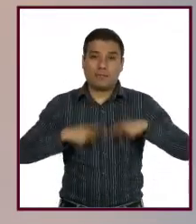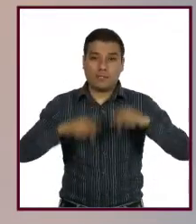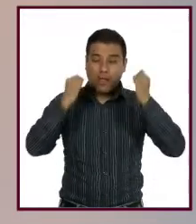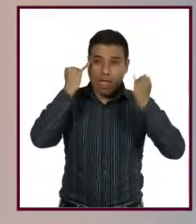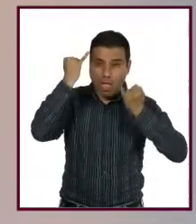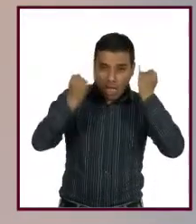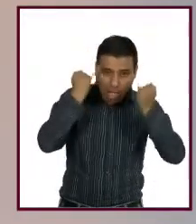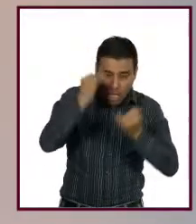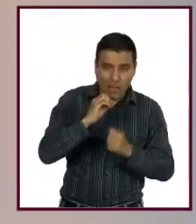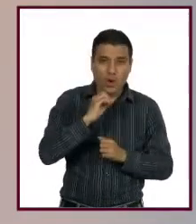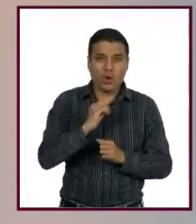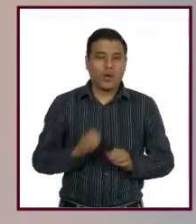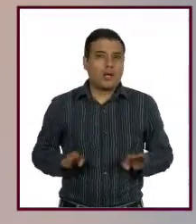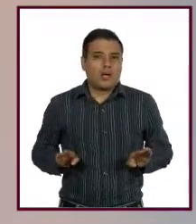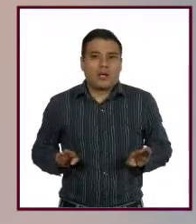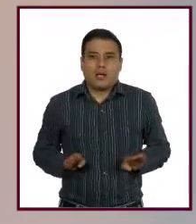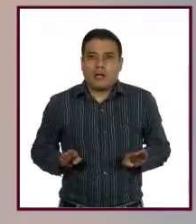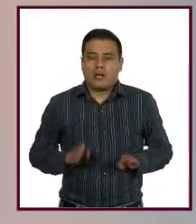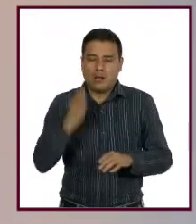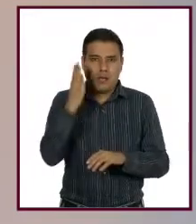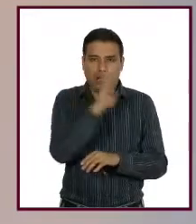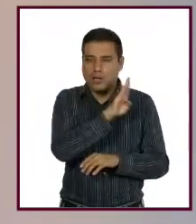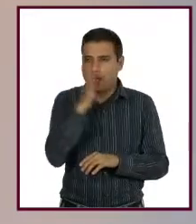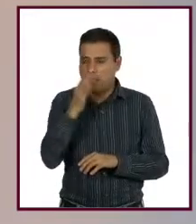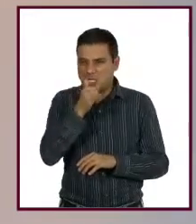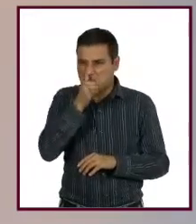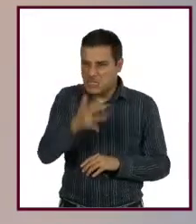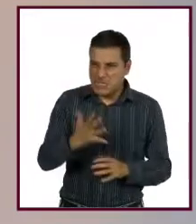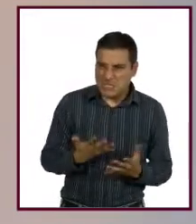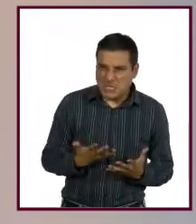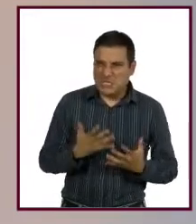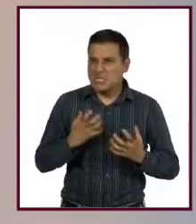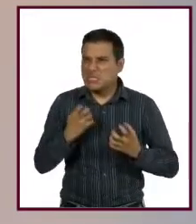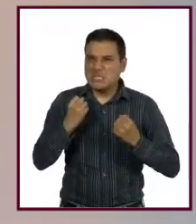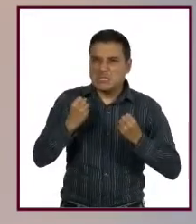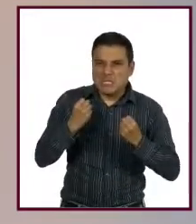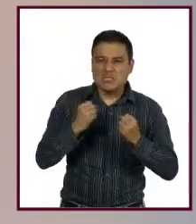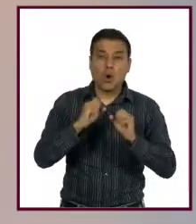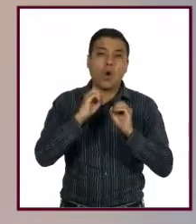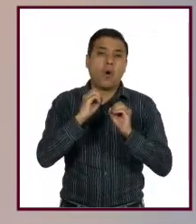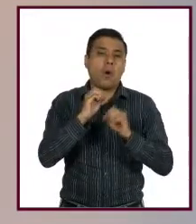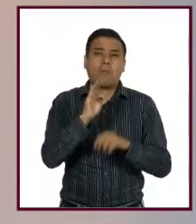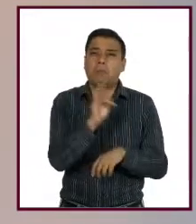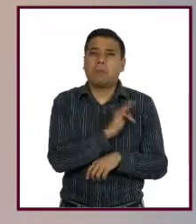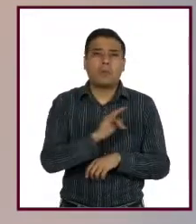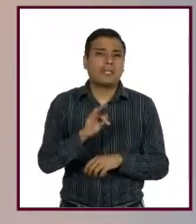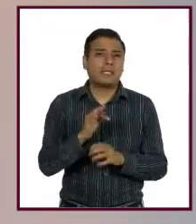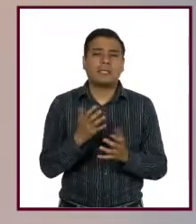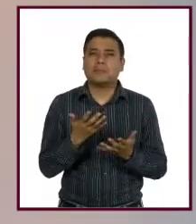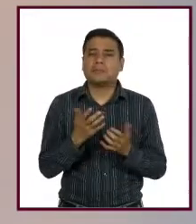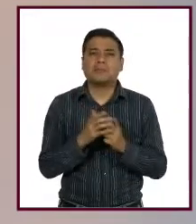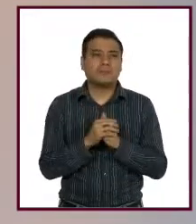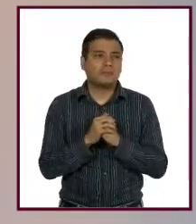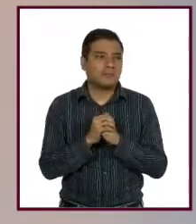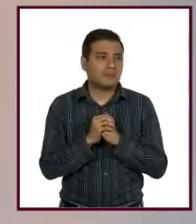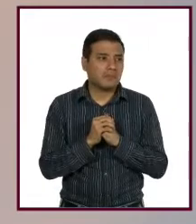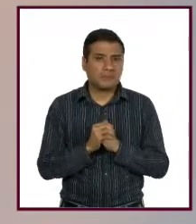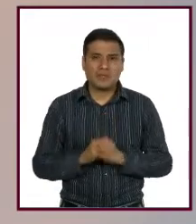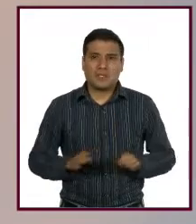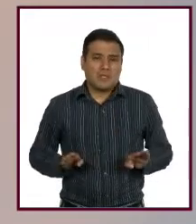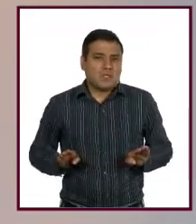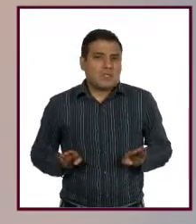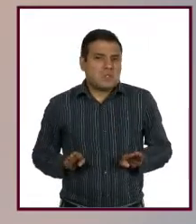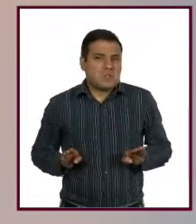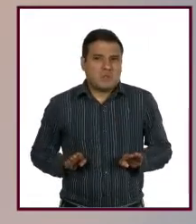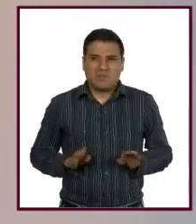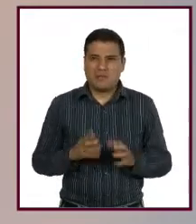alteraciones conductuales como agresividad, algún otro tipo de conducta